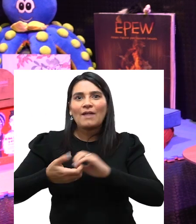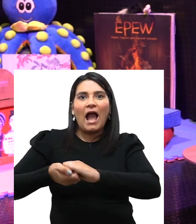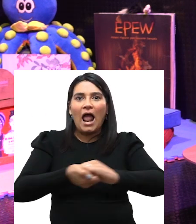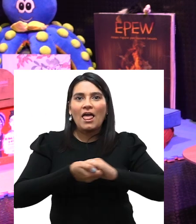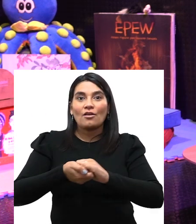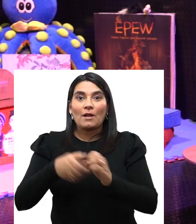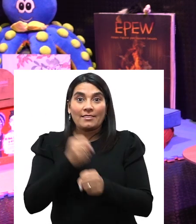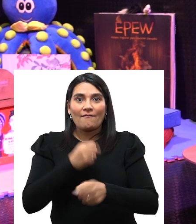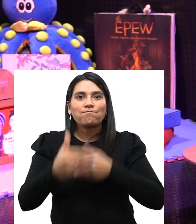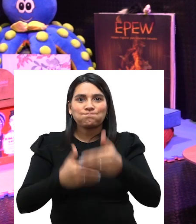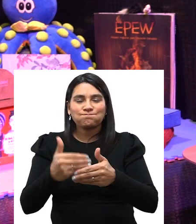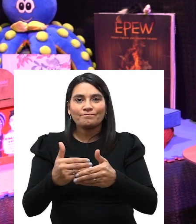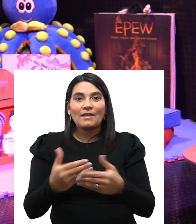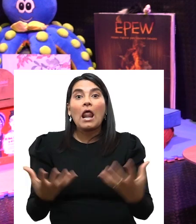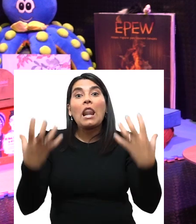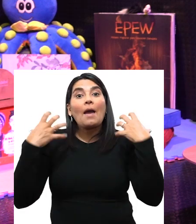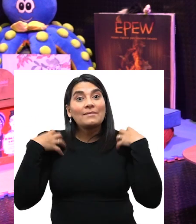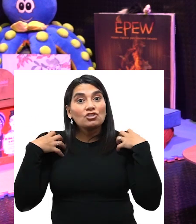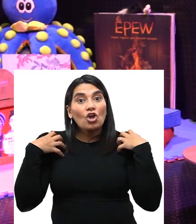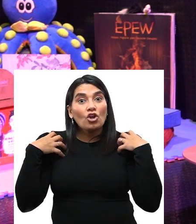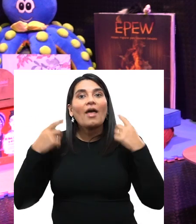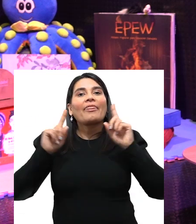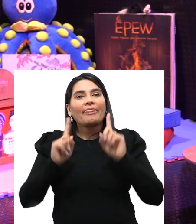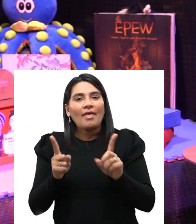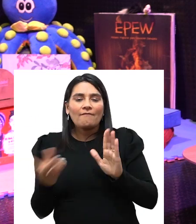misión de la AJUNGE debe necesariamente